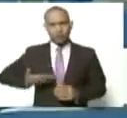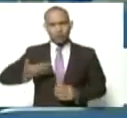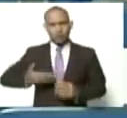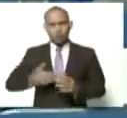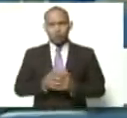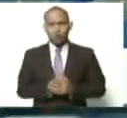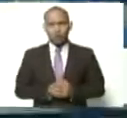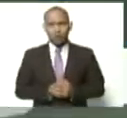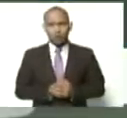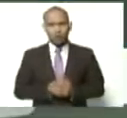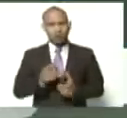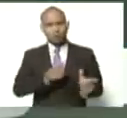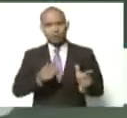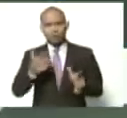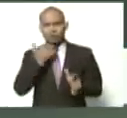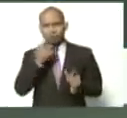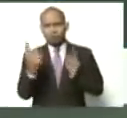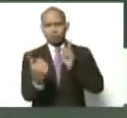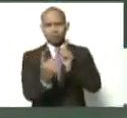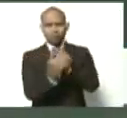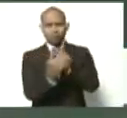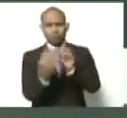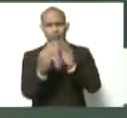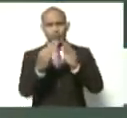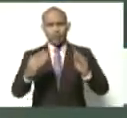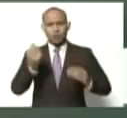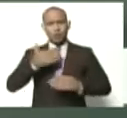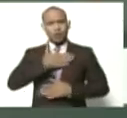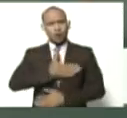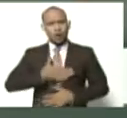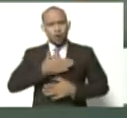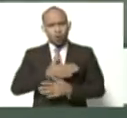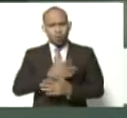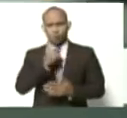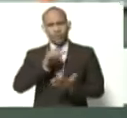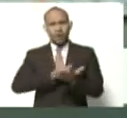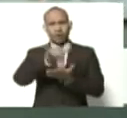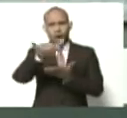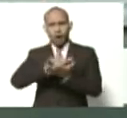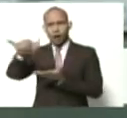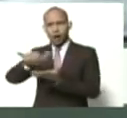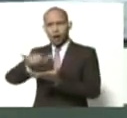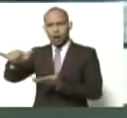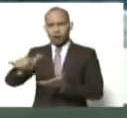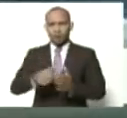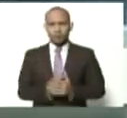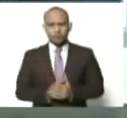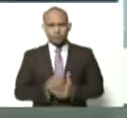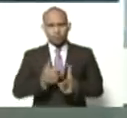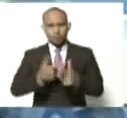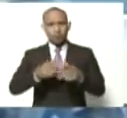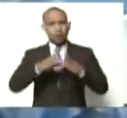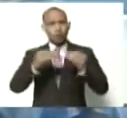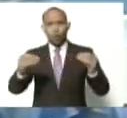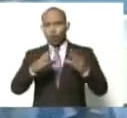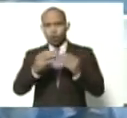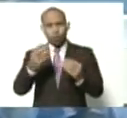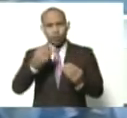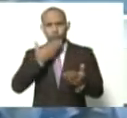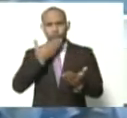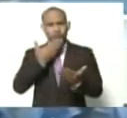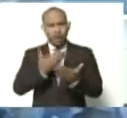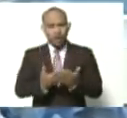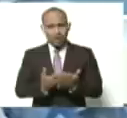vamos a tener la diálisis más cerca de nuestras casas, ya no tendremos que estar viajando. Y de verdad, todos estamos muy agradecidos de